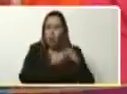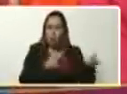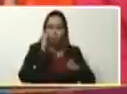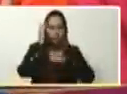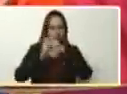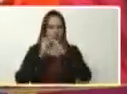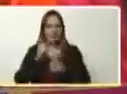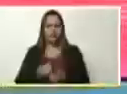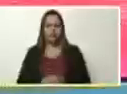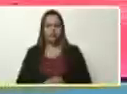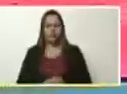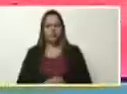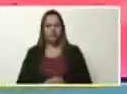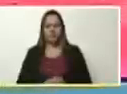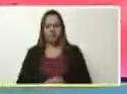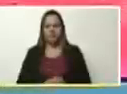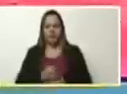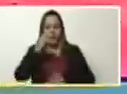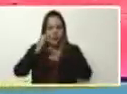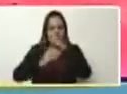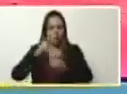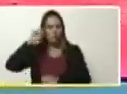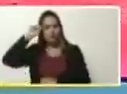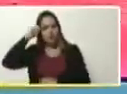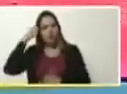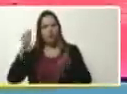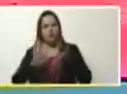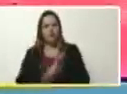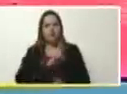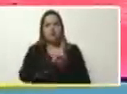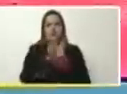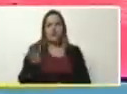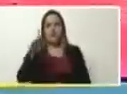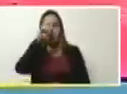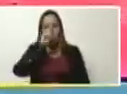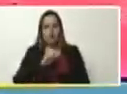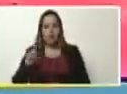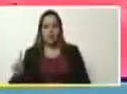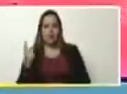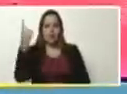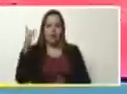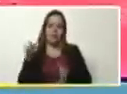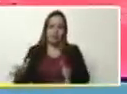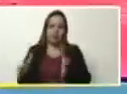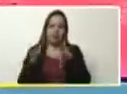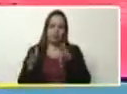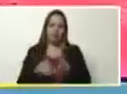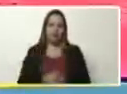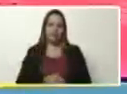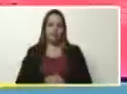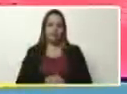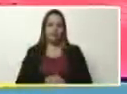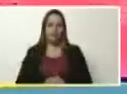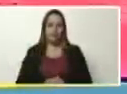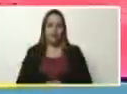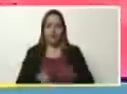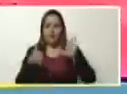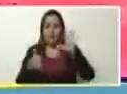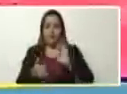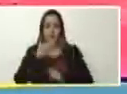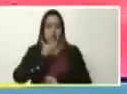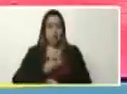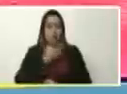video, que era el video de conmemoración de los 24 años de la primera victoria, el 6 de